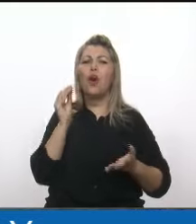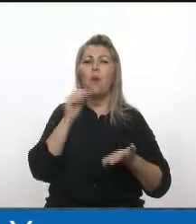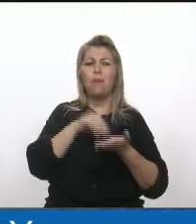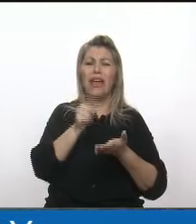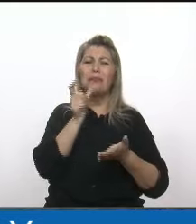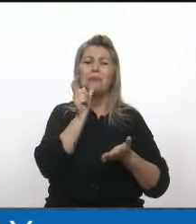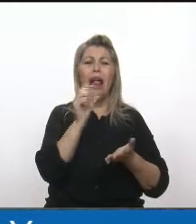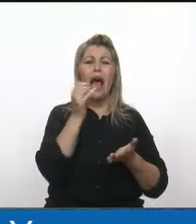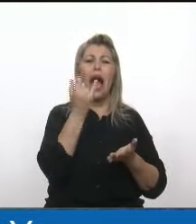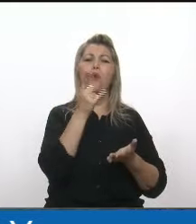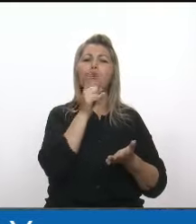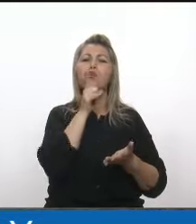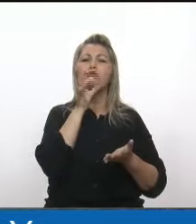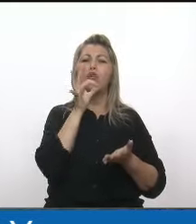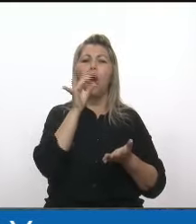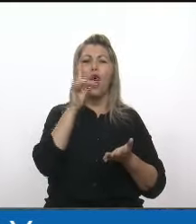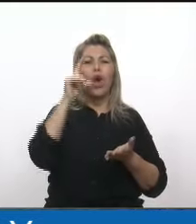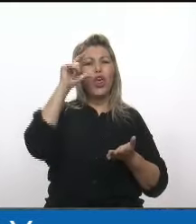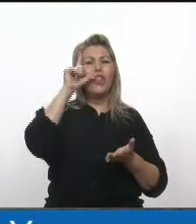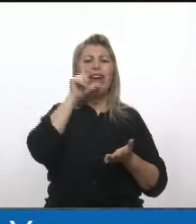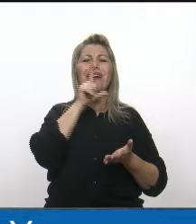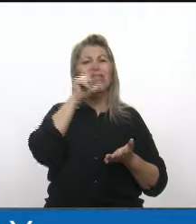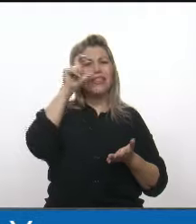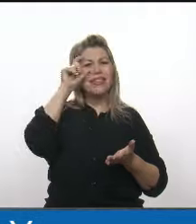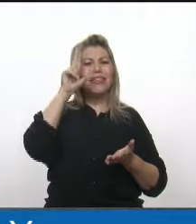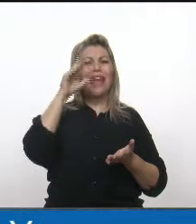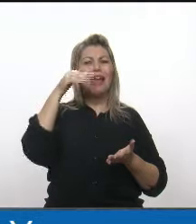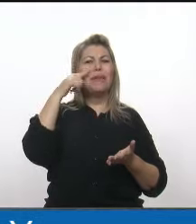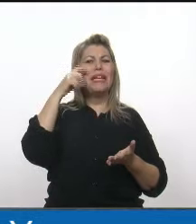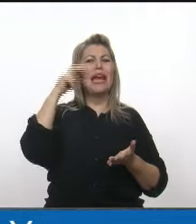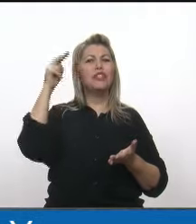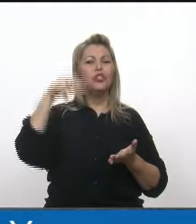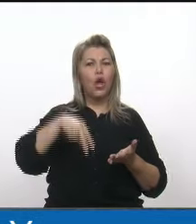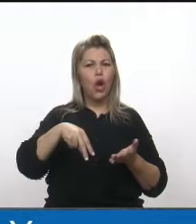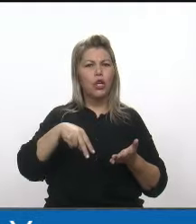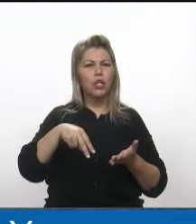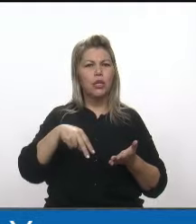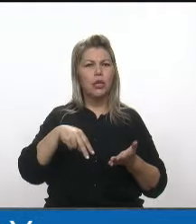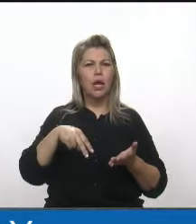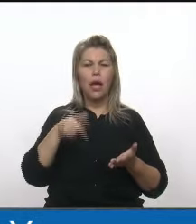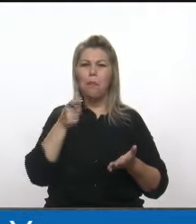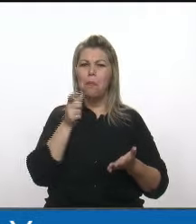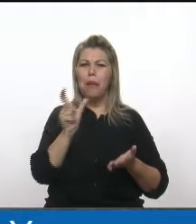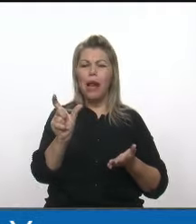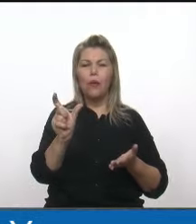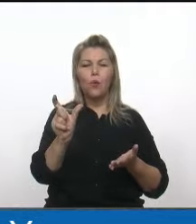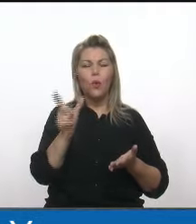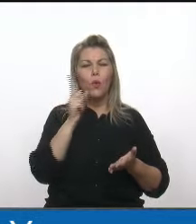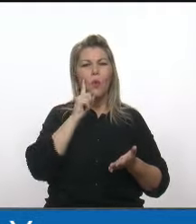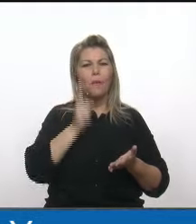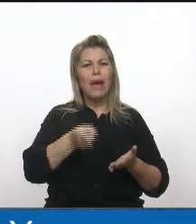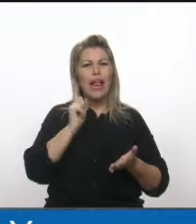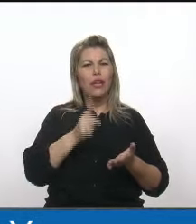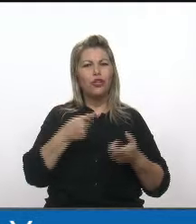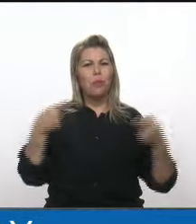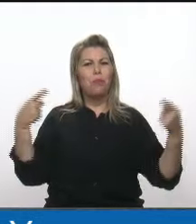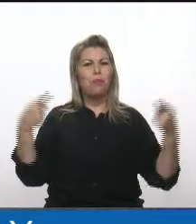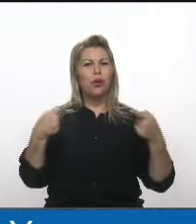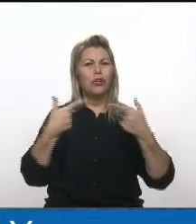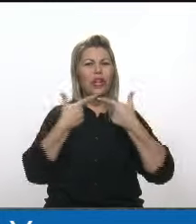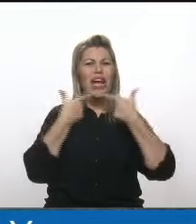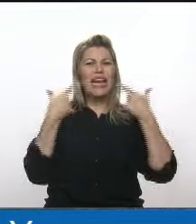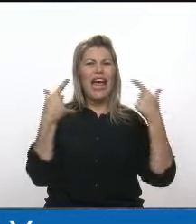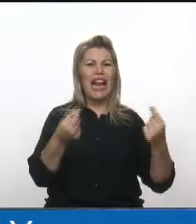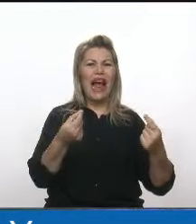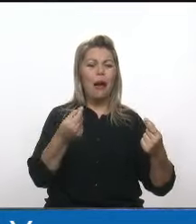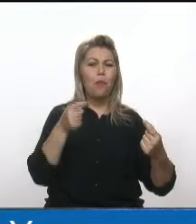autodeterminación la palabra autodeterminación para los argentinos es extraordinariamente lesiva porque se contrapone al reclamo de soberanía que